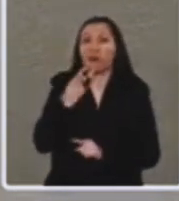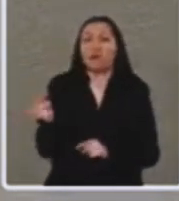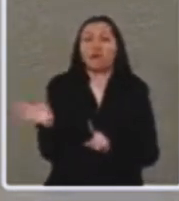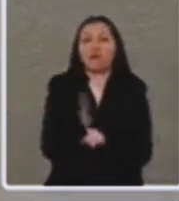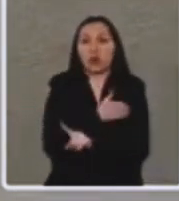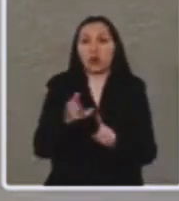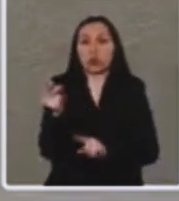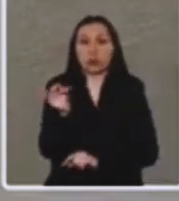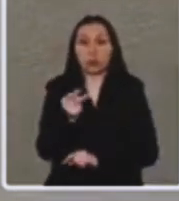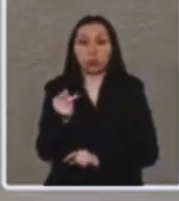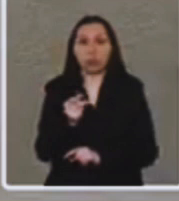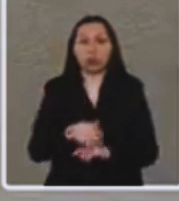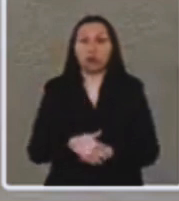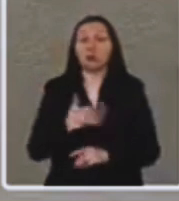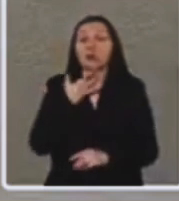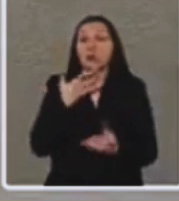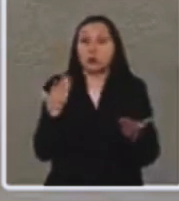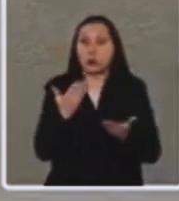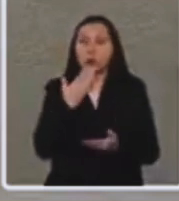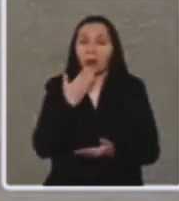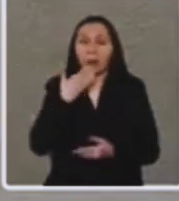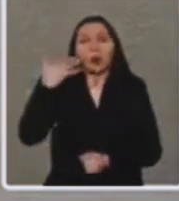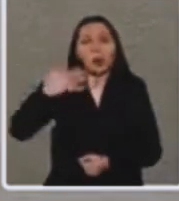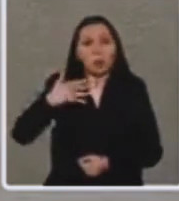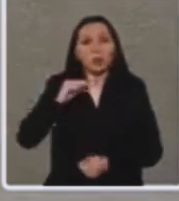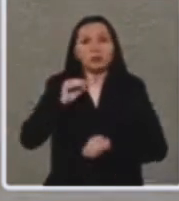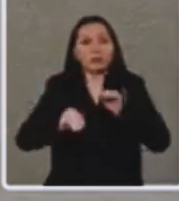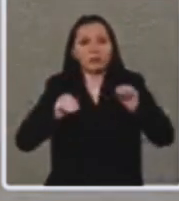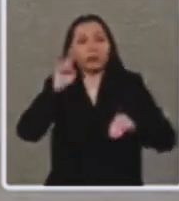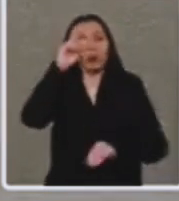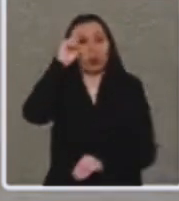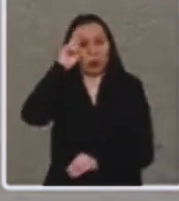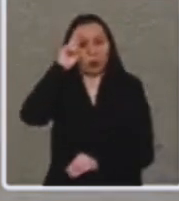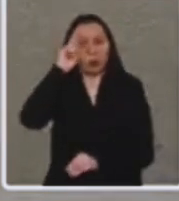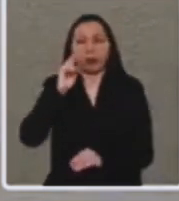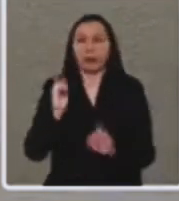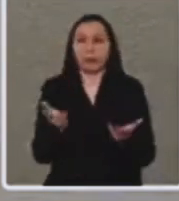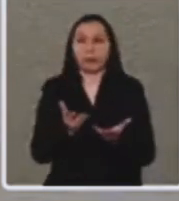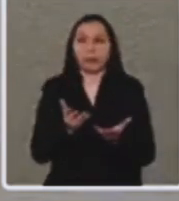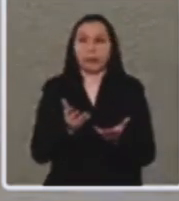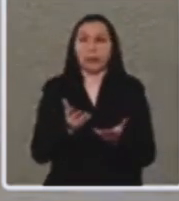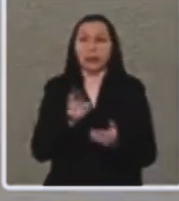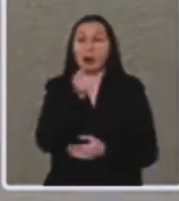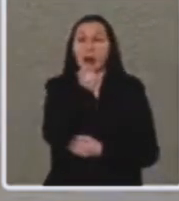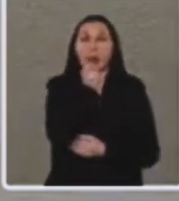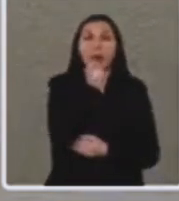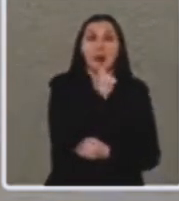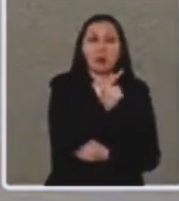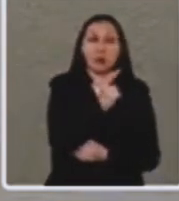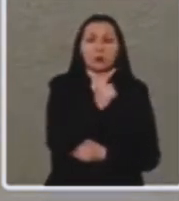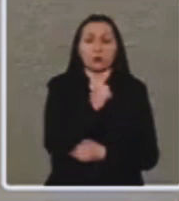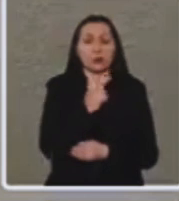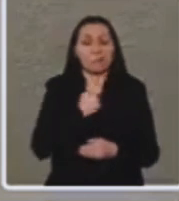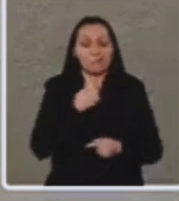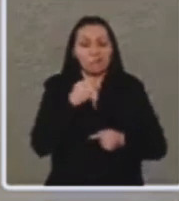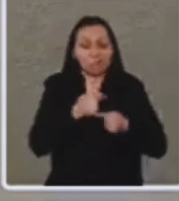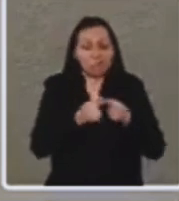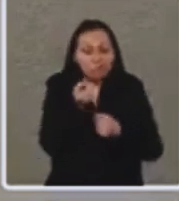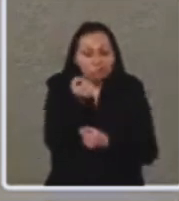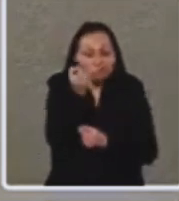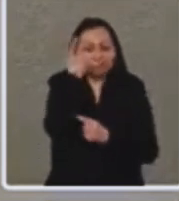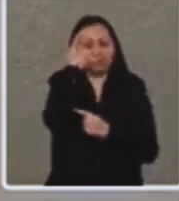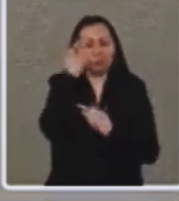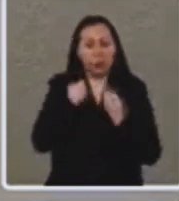sexual. Porque también es importante recordar que para denunciar, para vivir el proceso, para